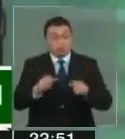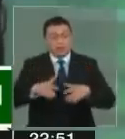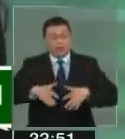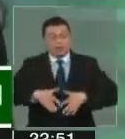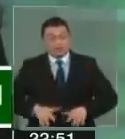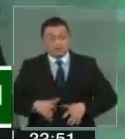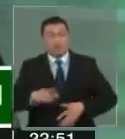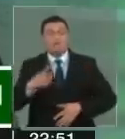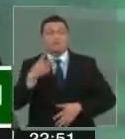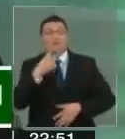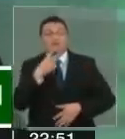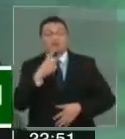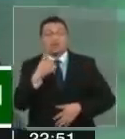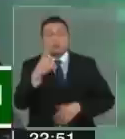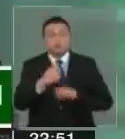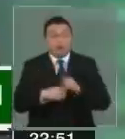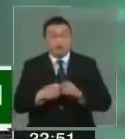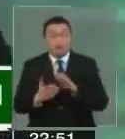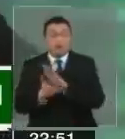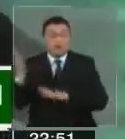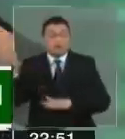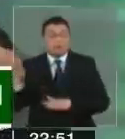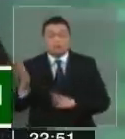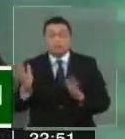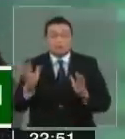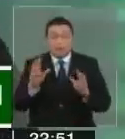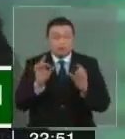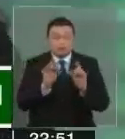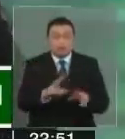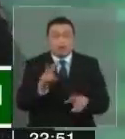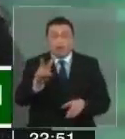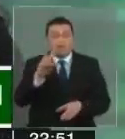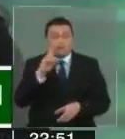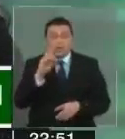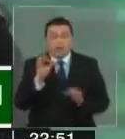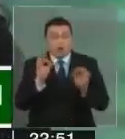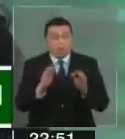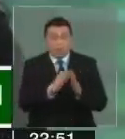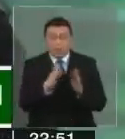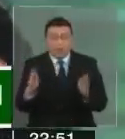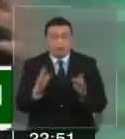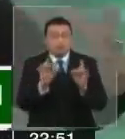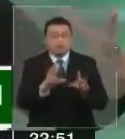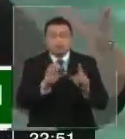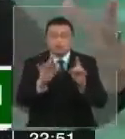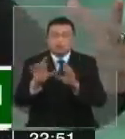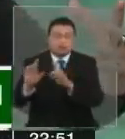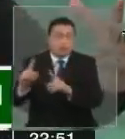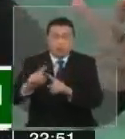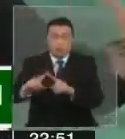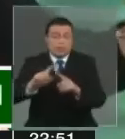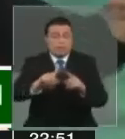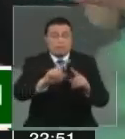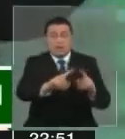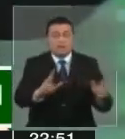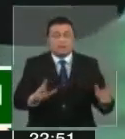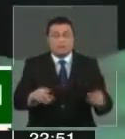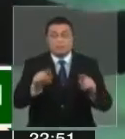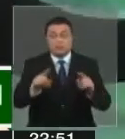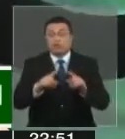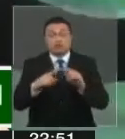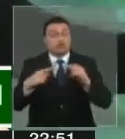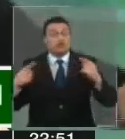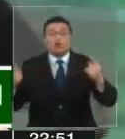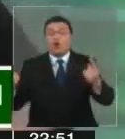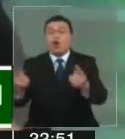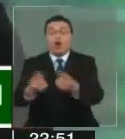nacer, vivir un año e irse. Y eso ya es una vida completa. Entonces, todas estas